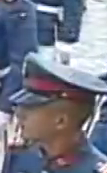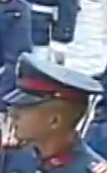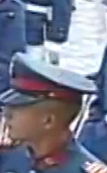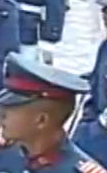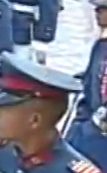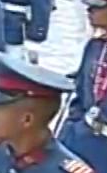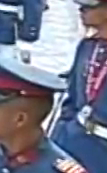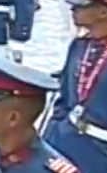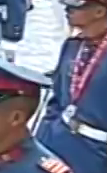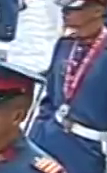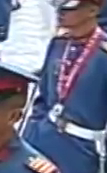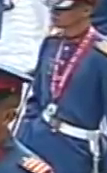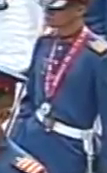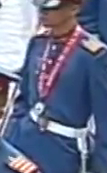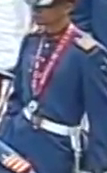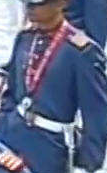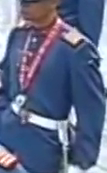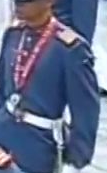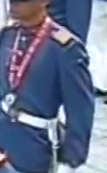¡Vista al! ¡Pren!